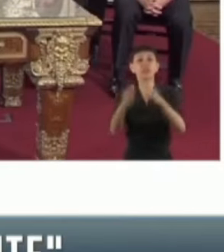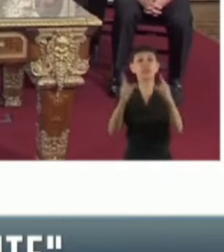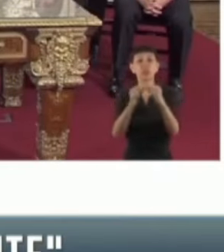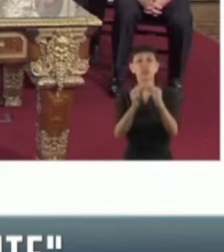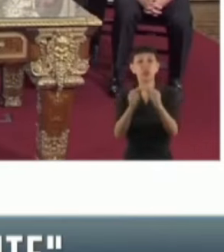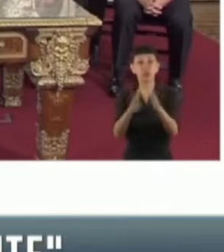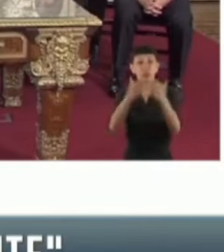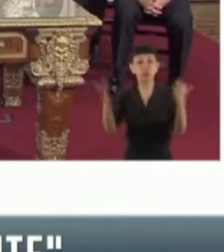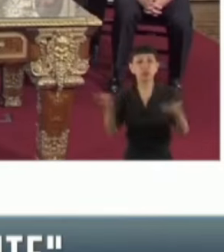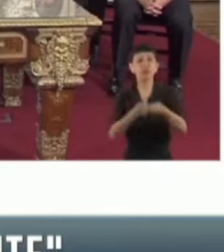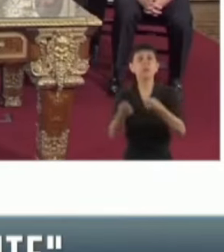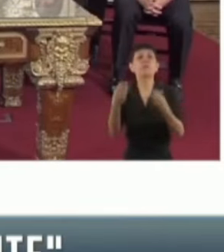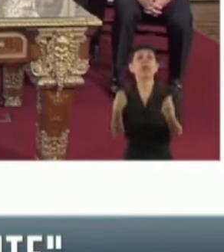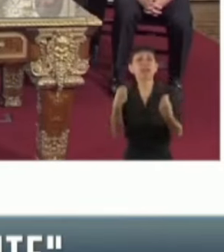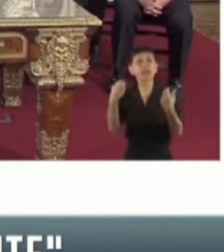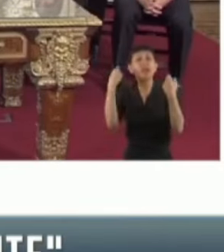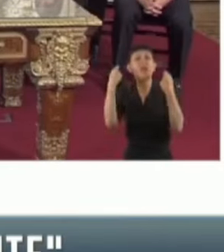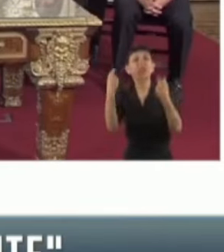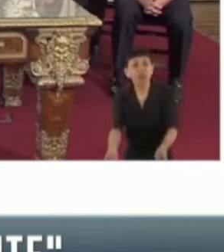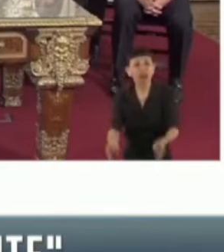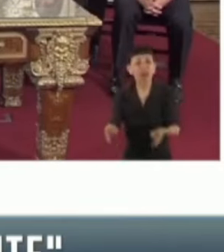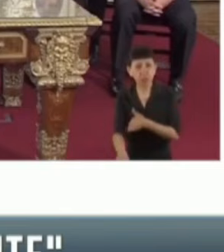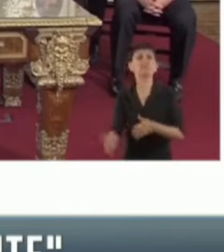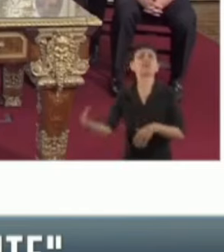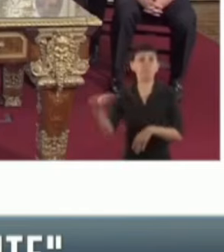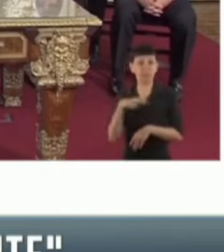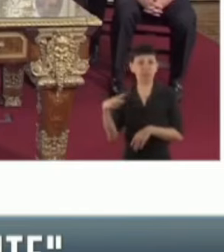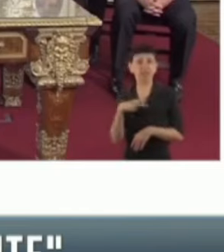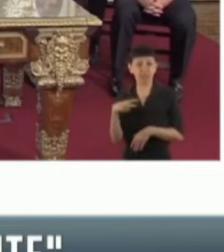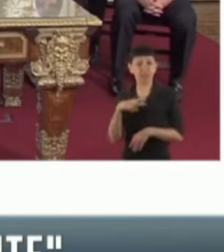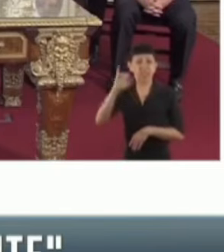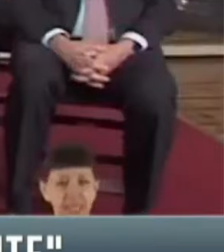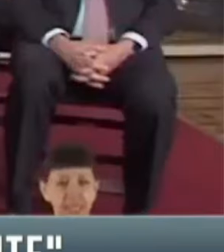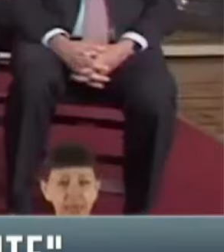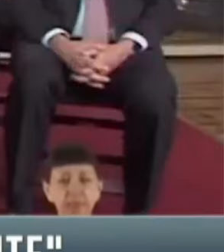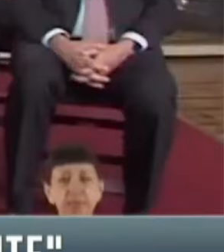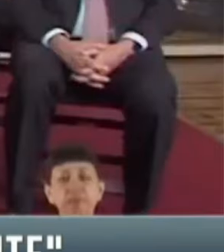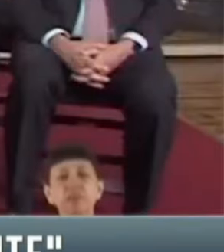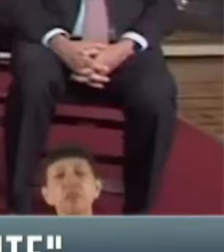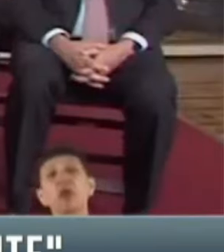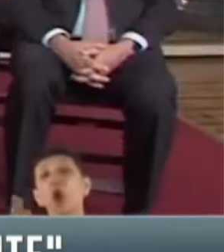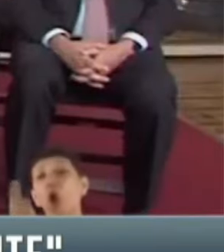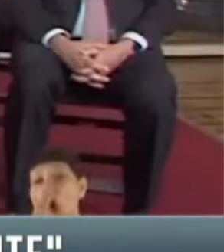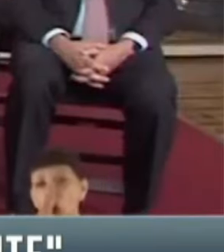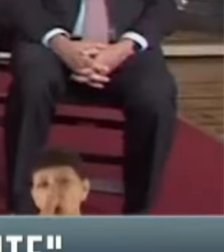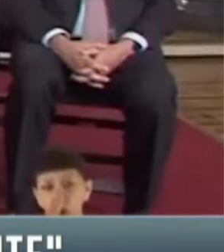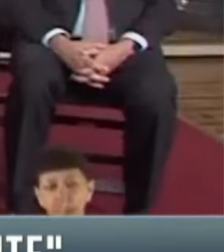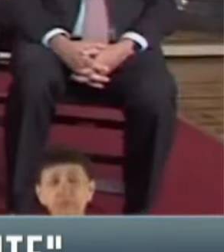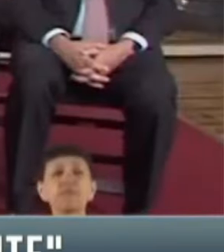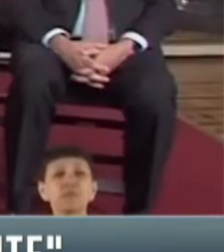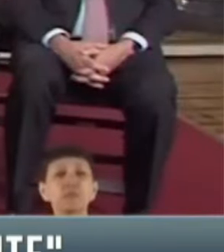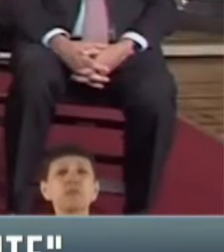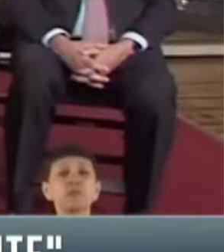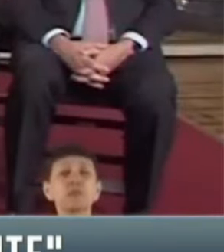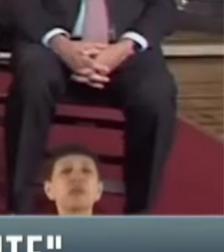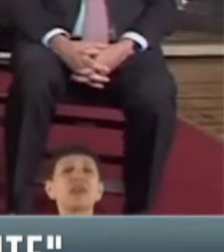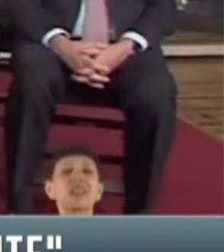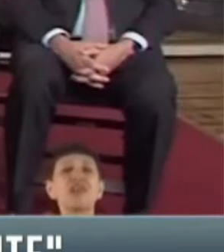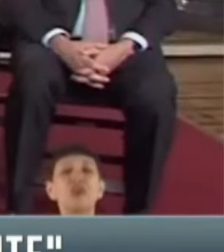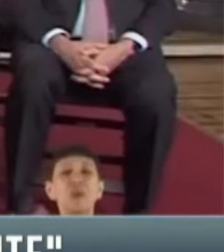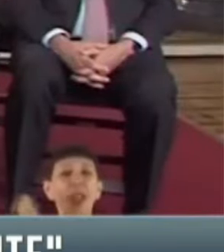del 60% y las positivas un 40%, pero ahí es interesante ver la película. Previo a las elecciones de